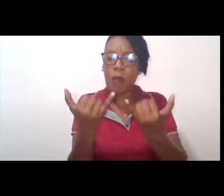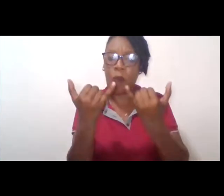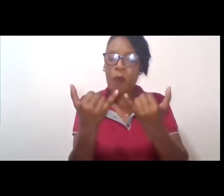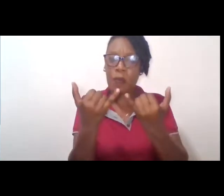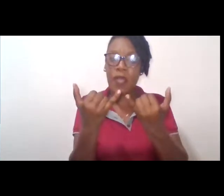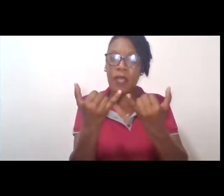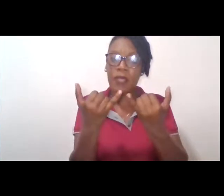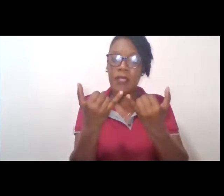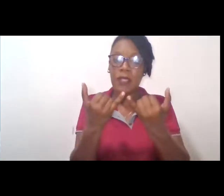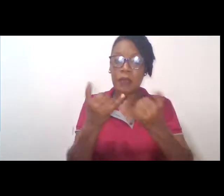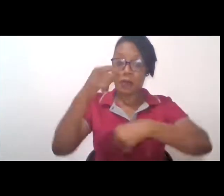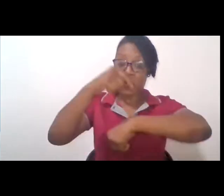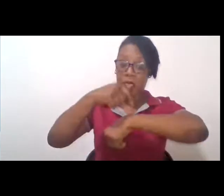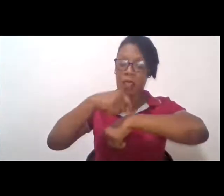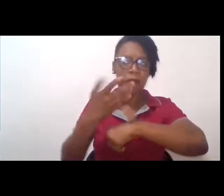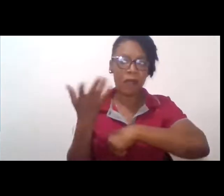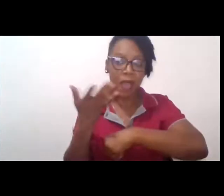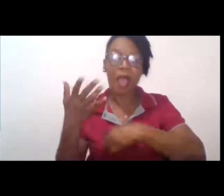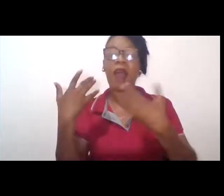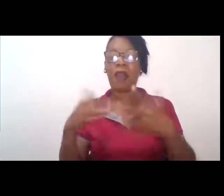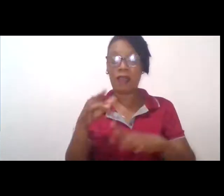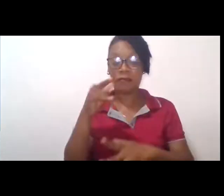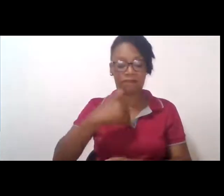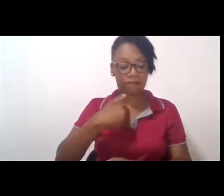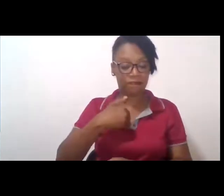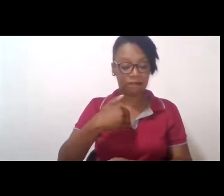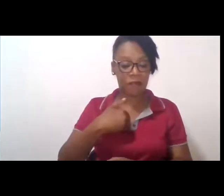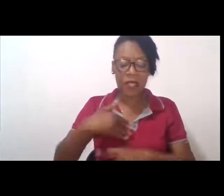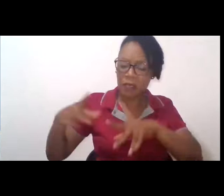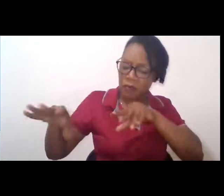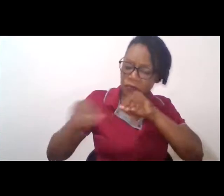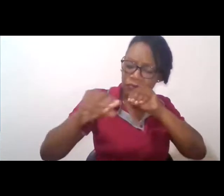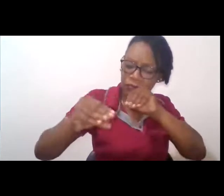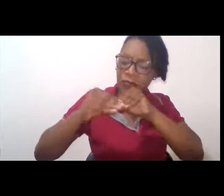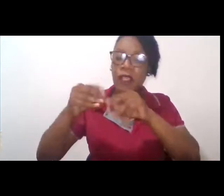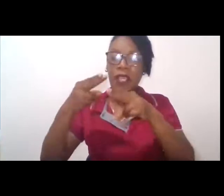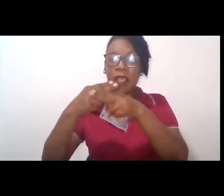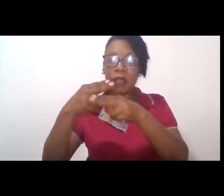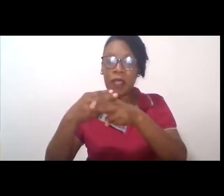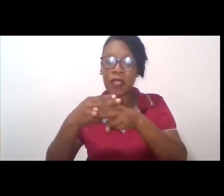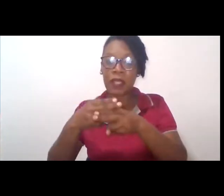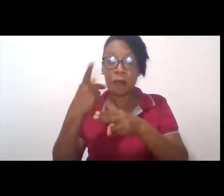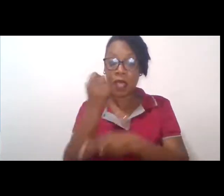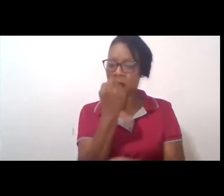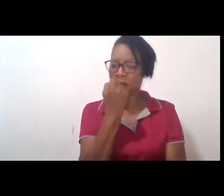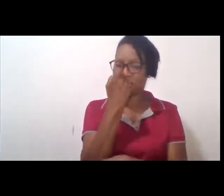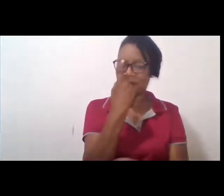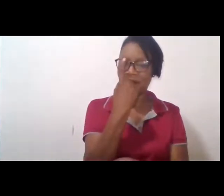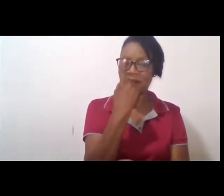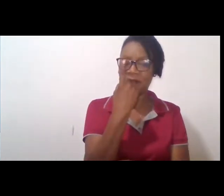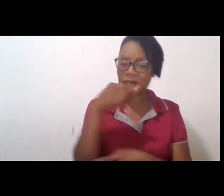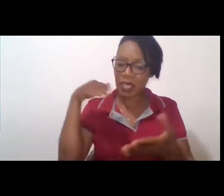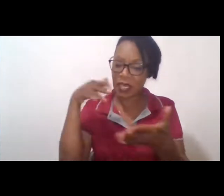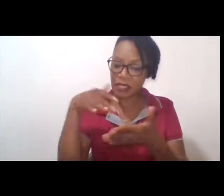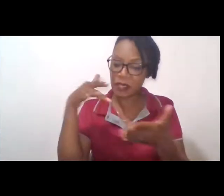también en un tiempo donde tenemos mejores y más herramientas para la comprensión, para el estudio